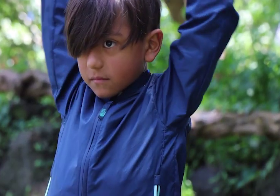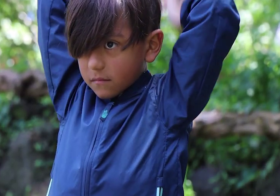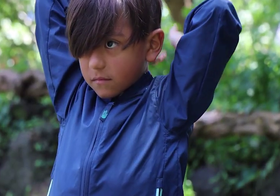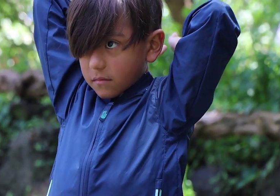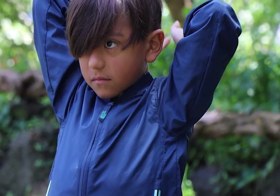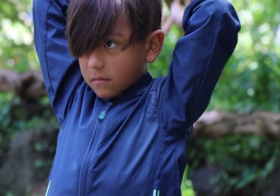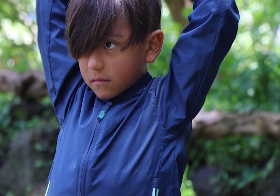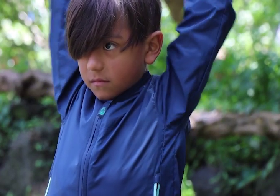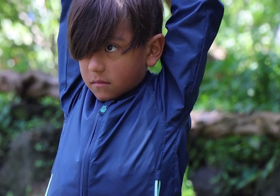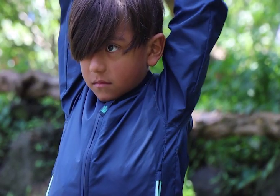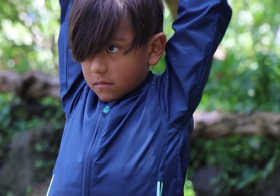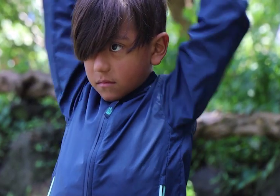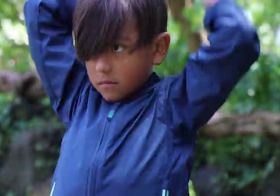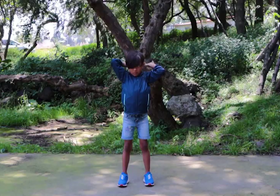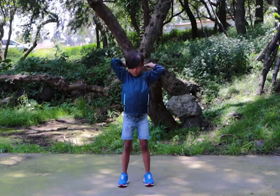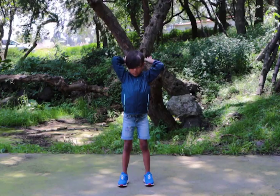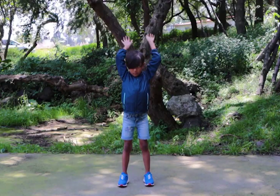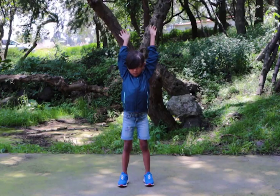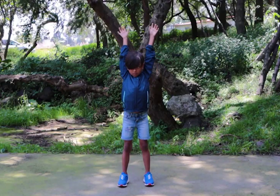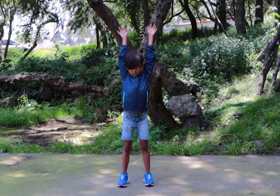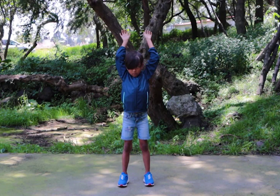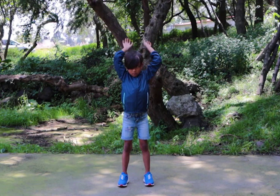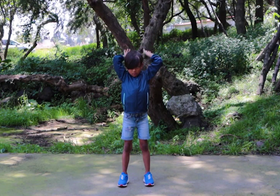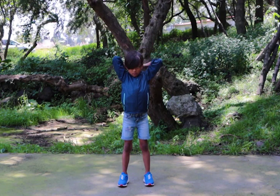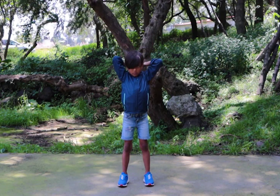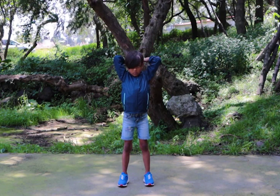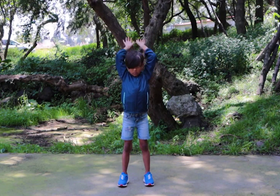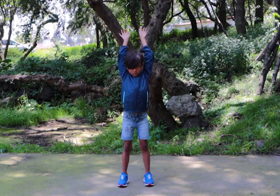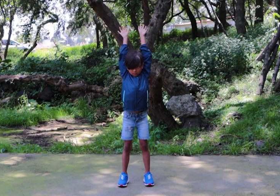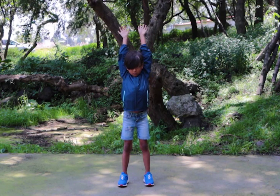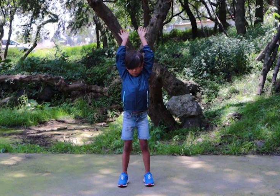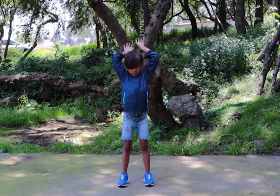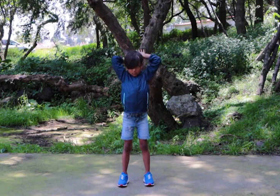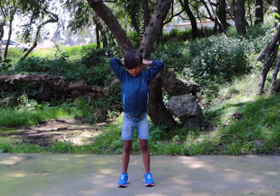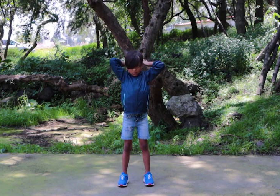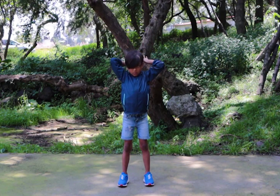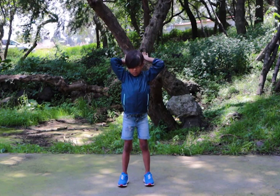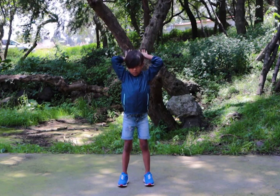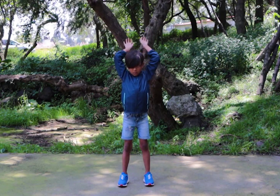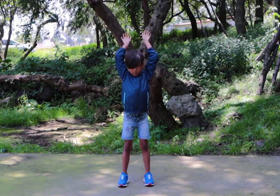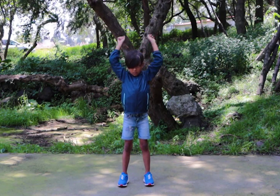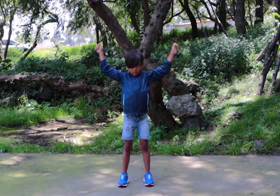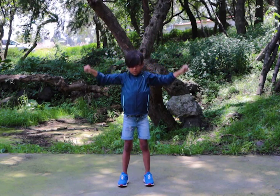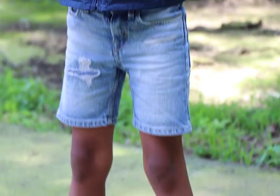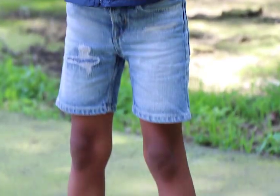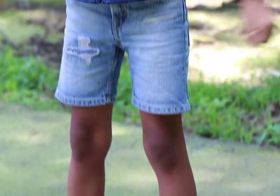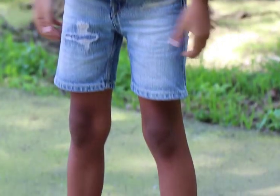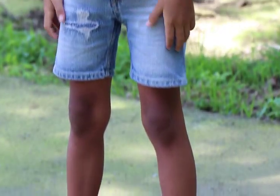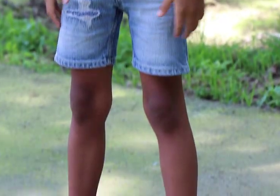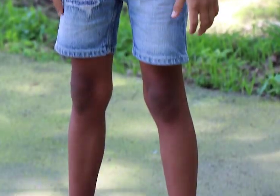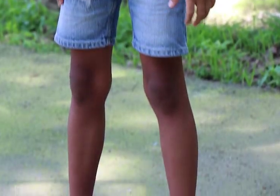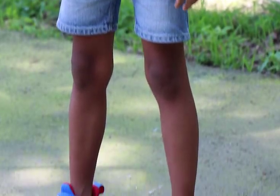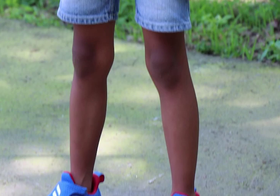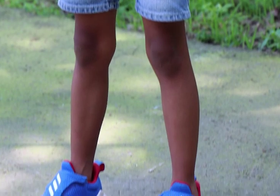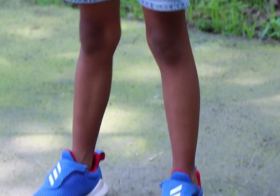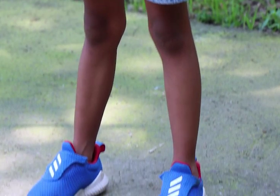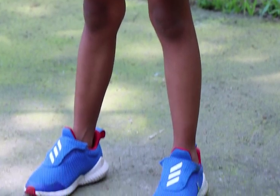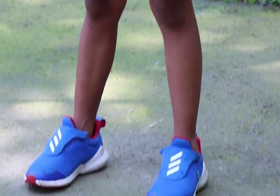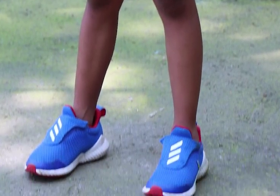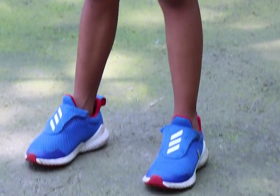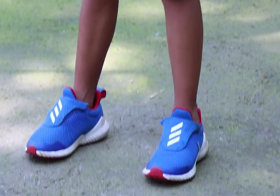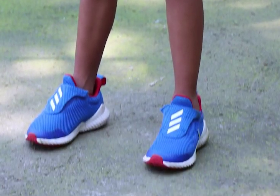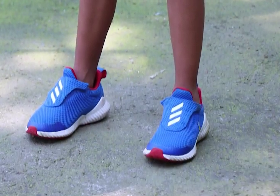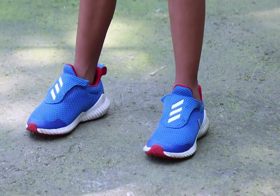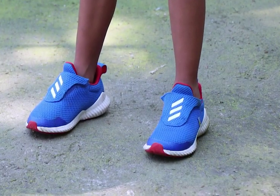muy bien. Claro que sí. Bien, descansamos, Yair. Bajamos los brazos,